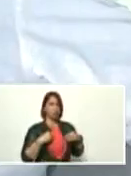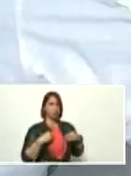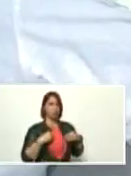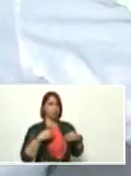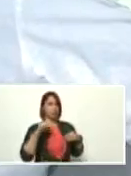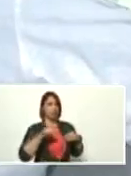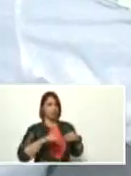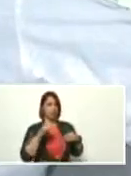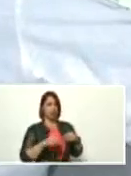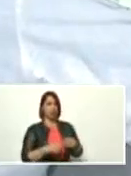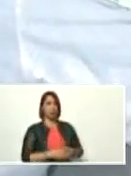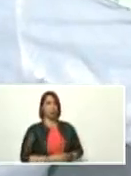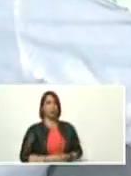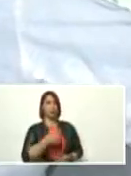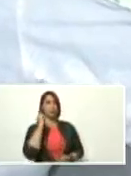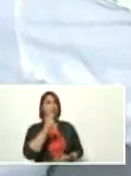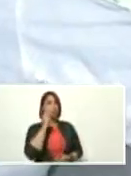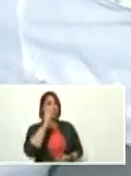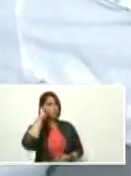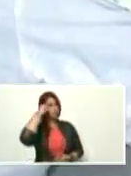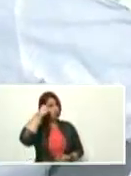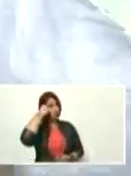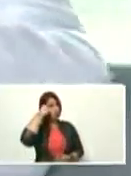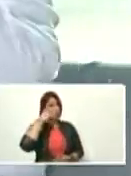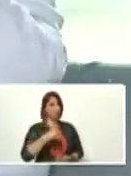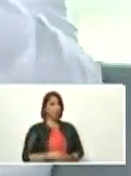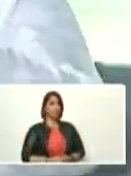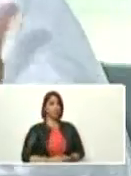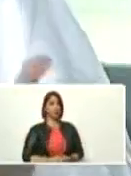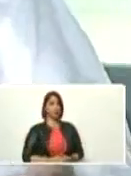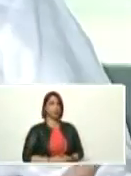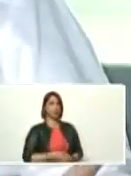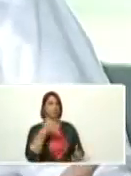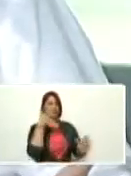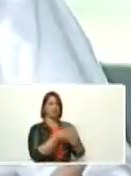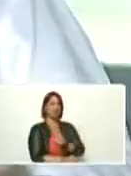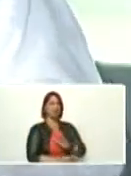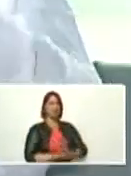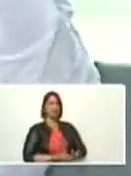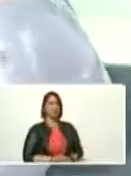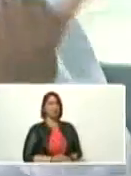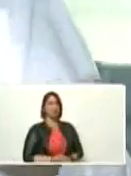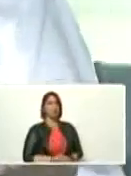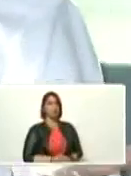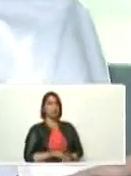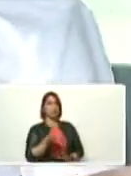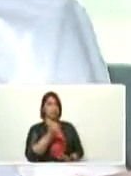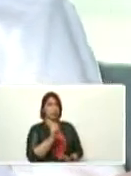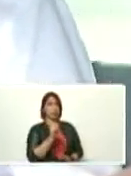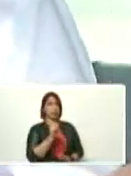como una tarea de reflexión. ¿En qué consiste? ¿Existe